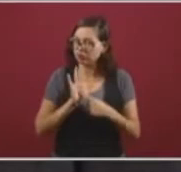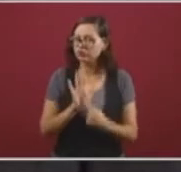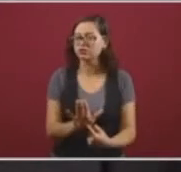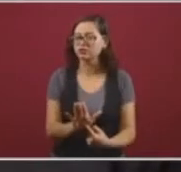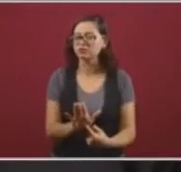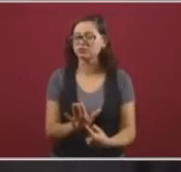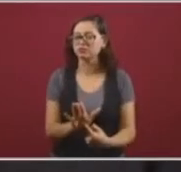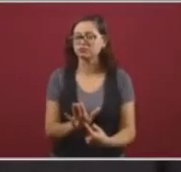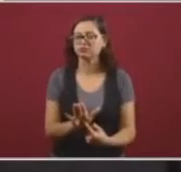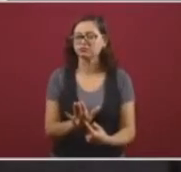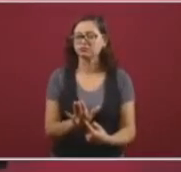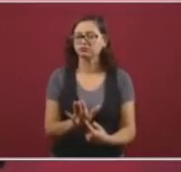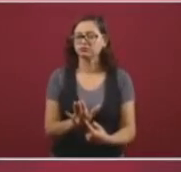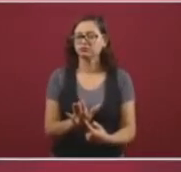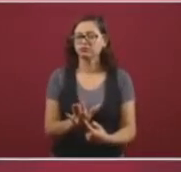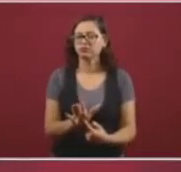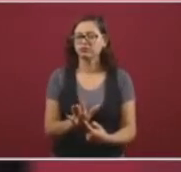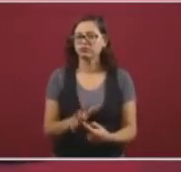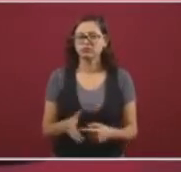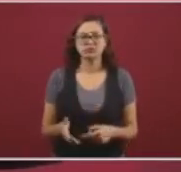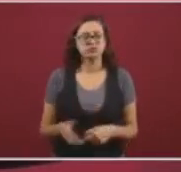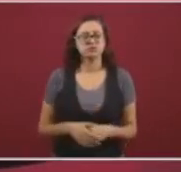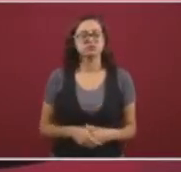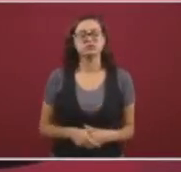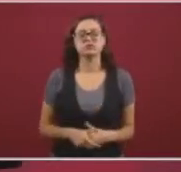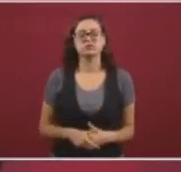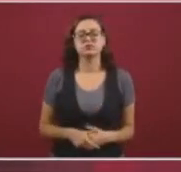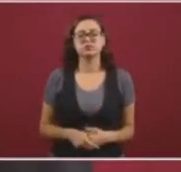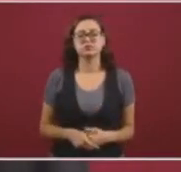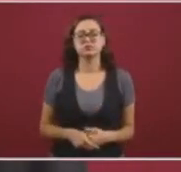de que ya no hay